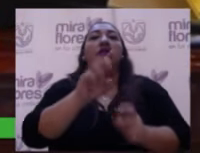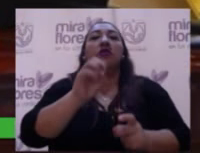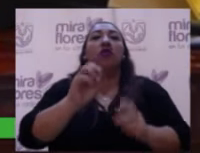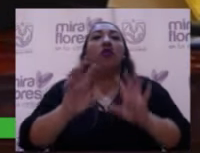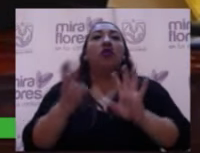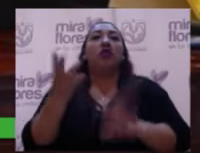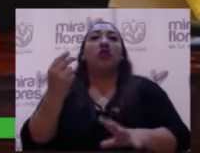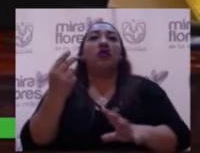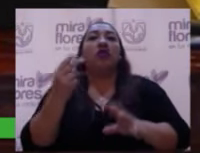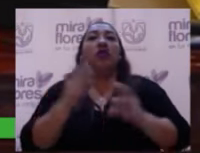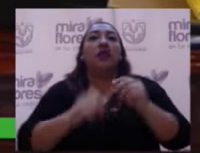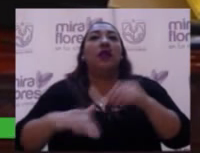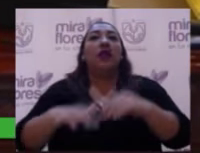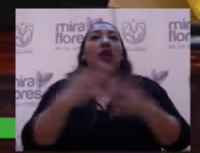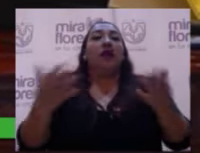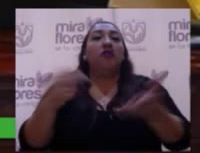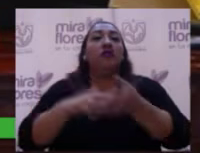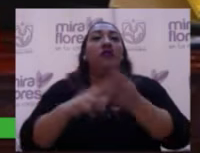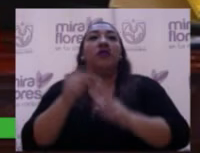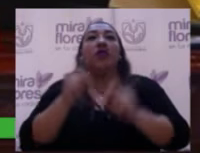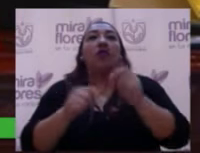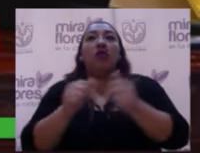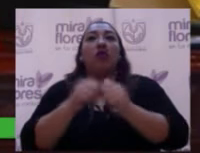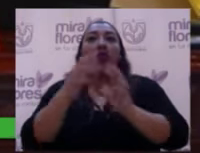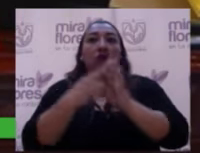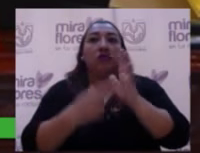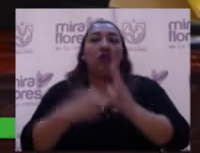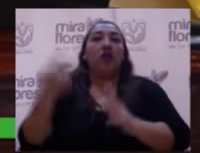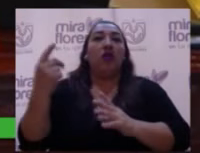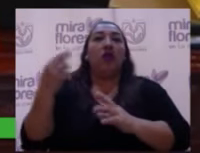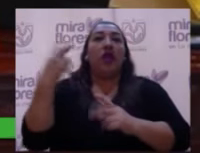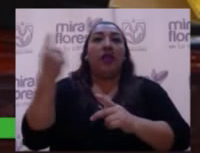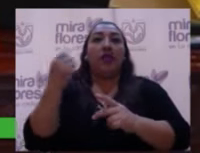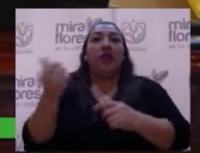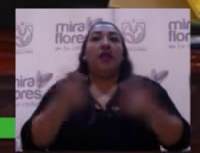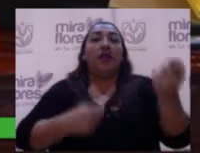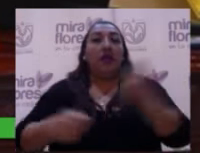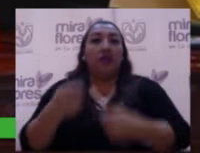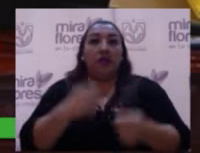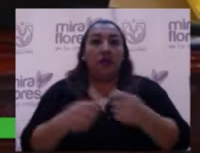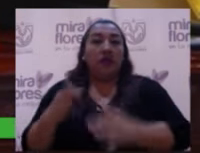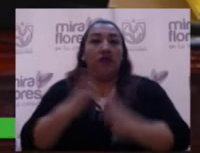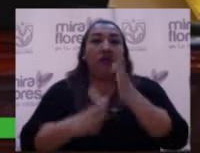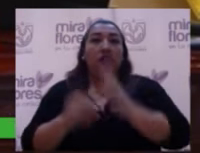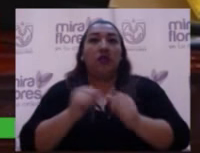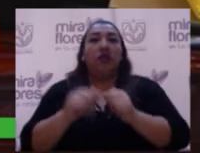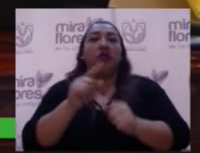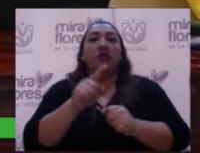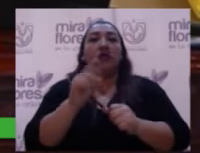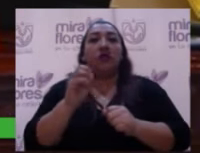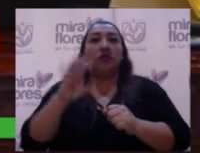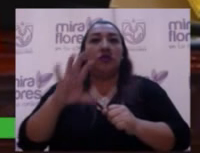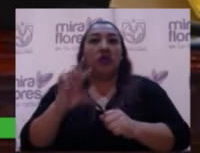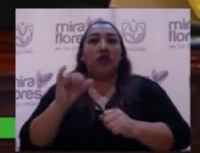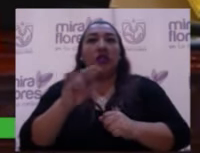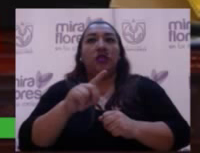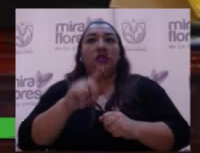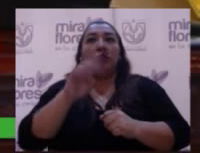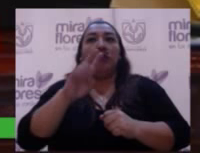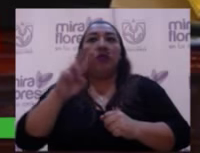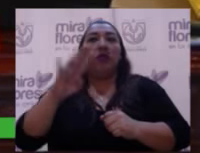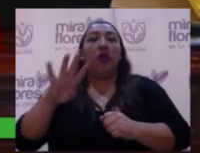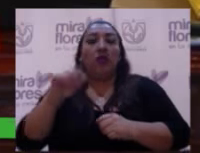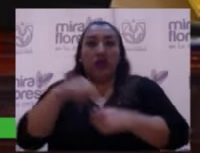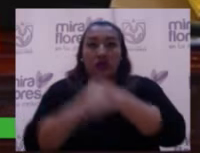112 bienes muebles dados de baja mediante las resoluciones de Gerencia de Administración y Finanzas número 105 y 124